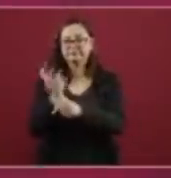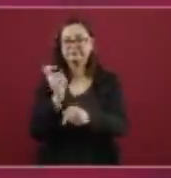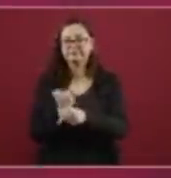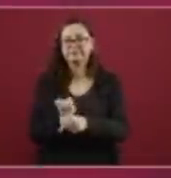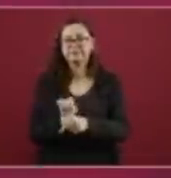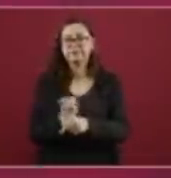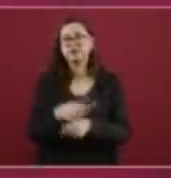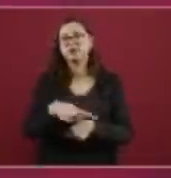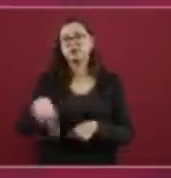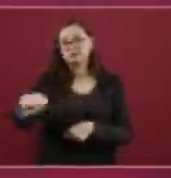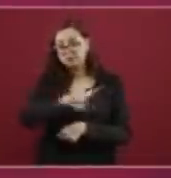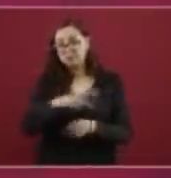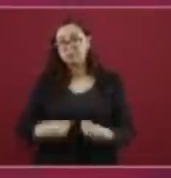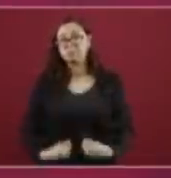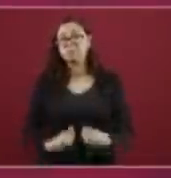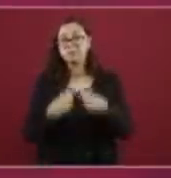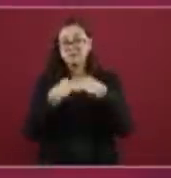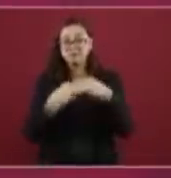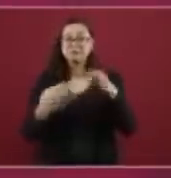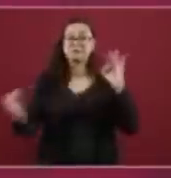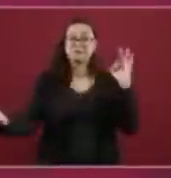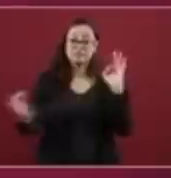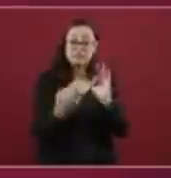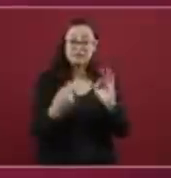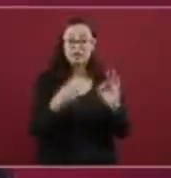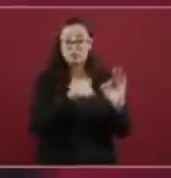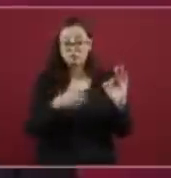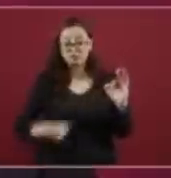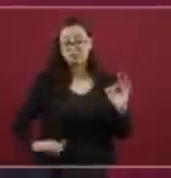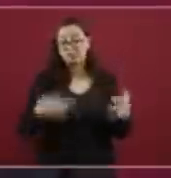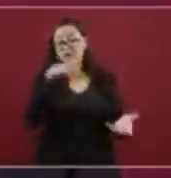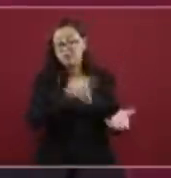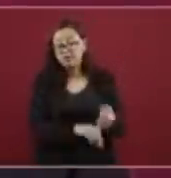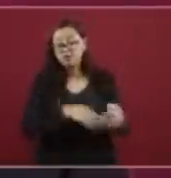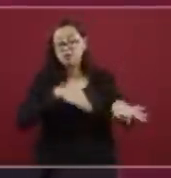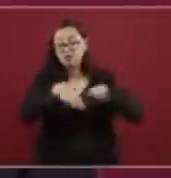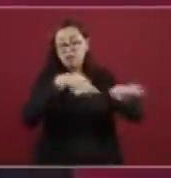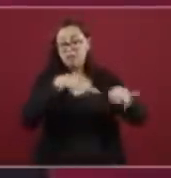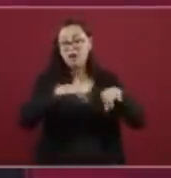quienes viven en municipios donde hay explotación minera